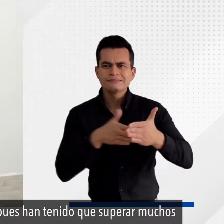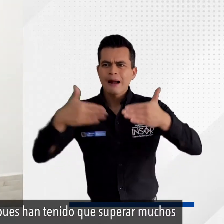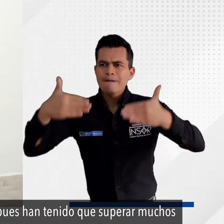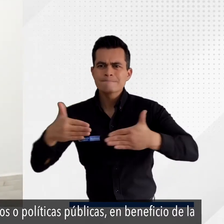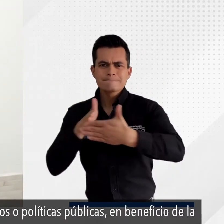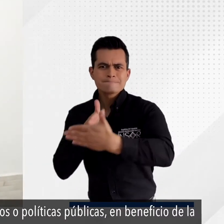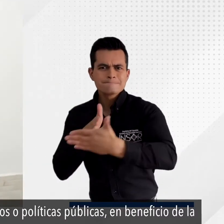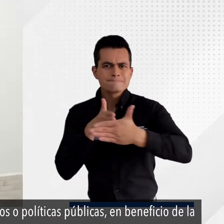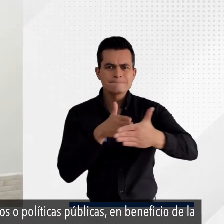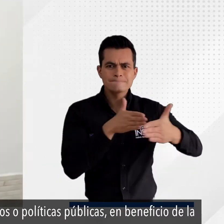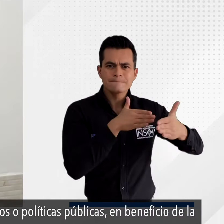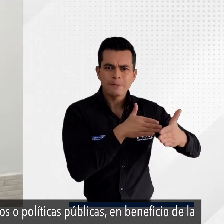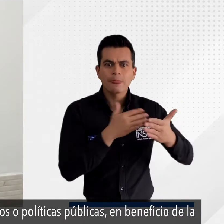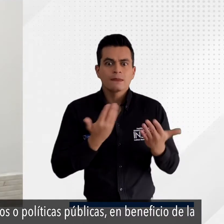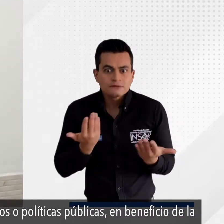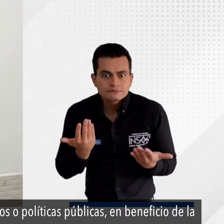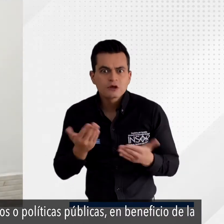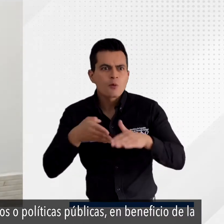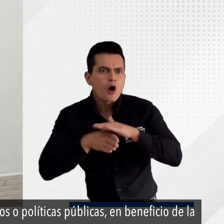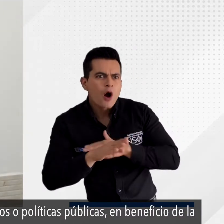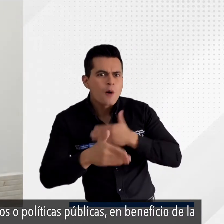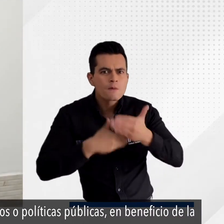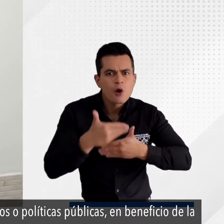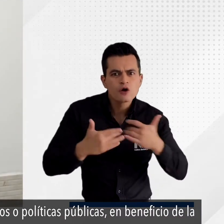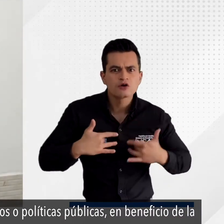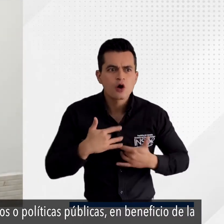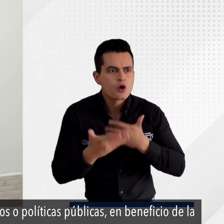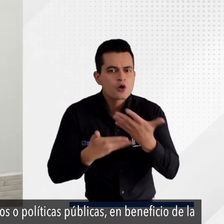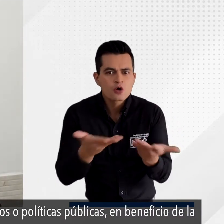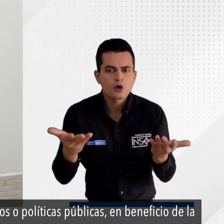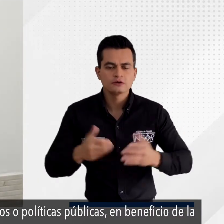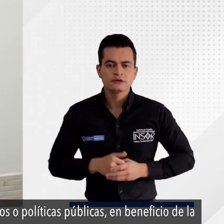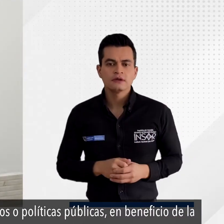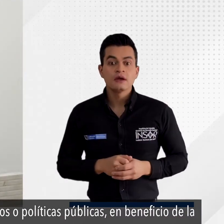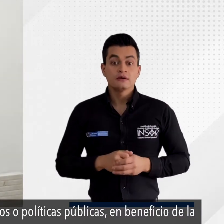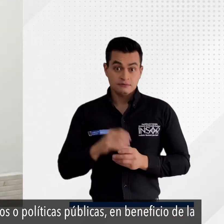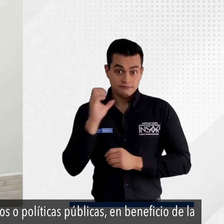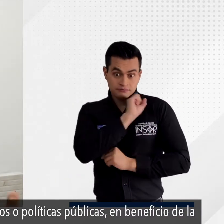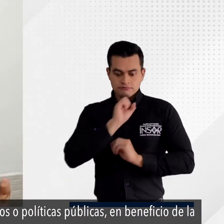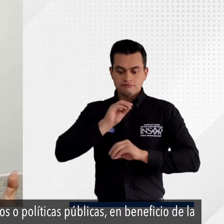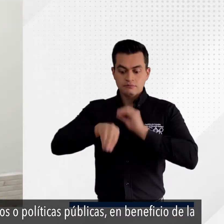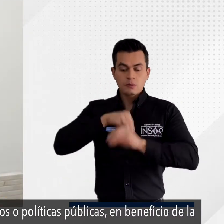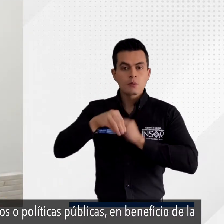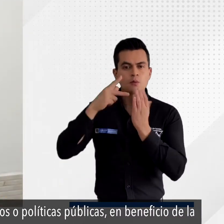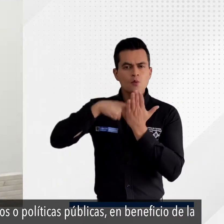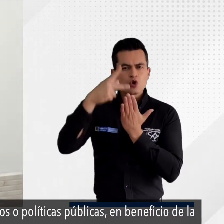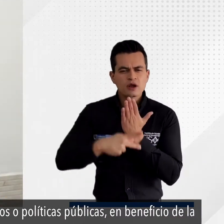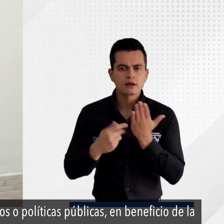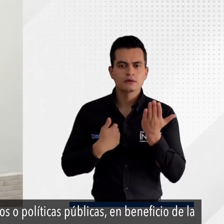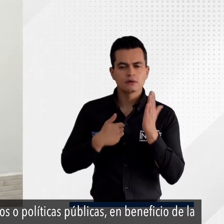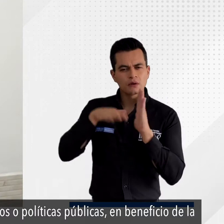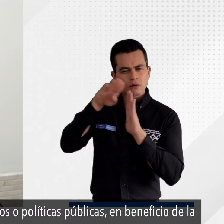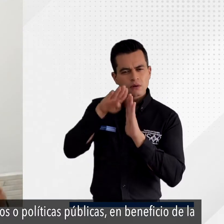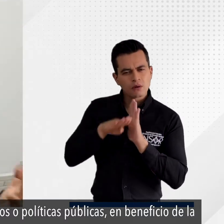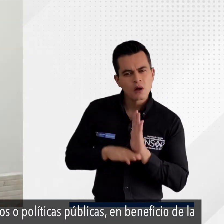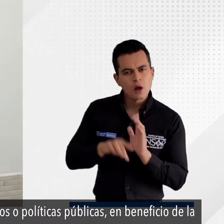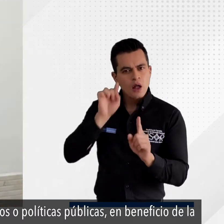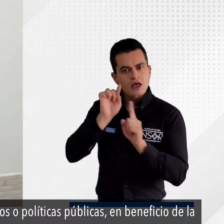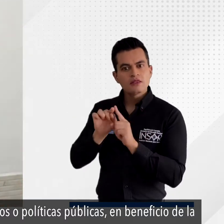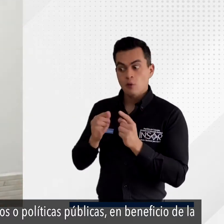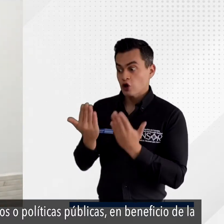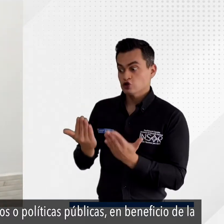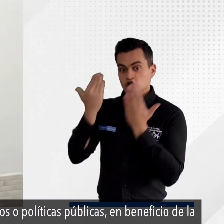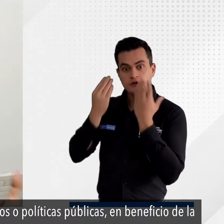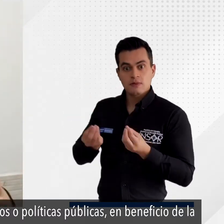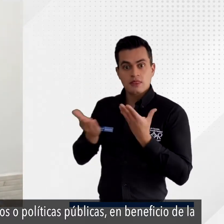muchísimas barreras. Por lo tanto, cuando hablamos de formular proyectos, políticas públicas en